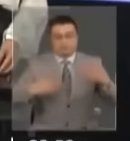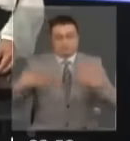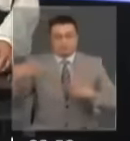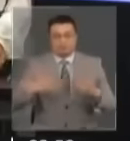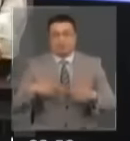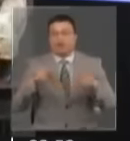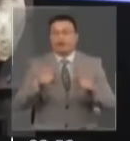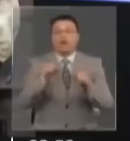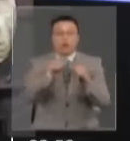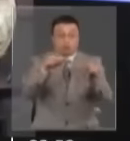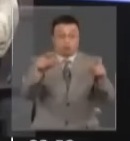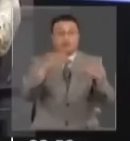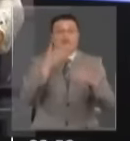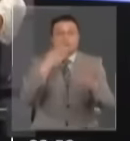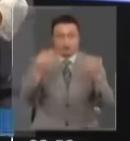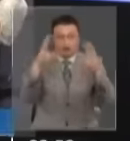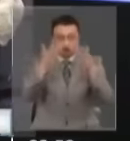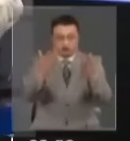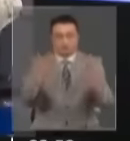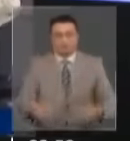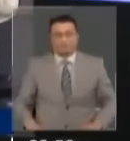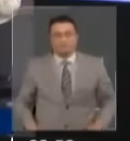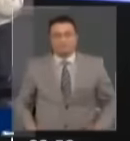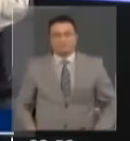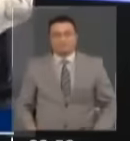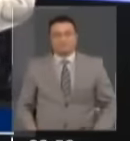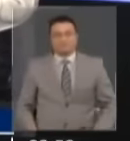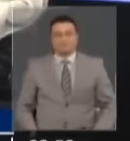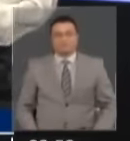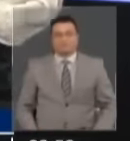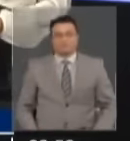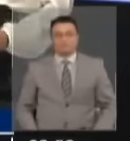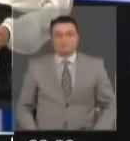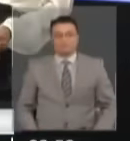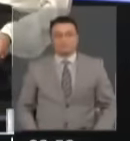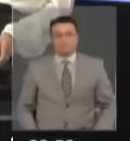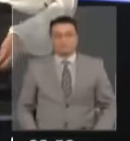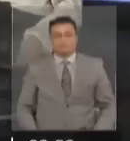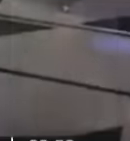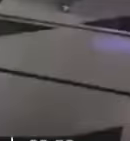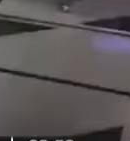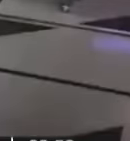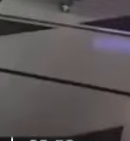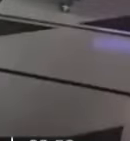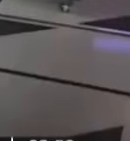debate. Y ustedes que tengan muy buenas noches. Gracias.